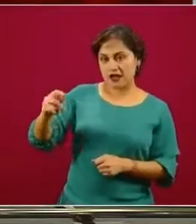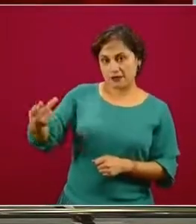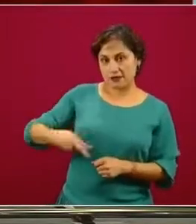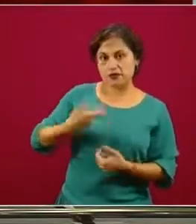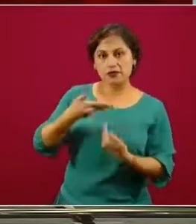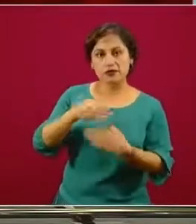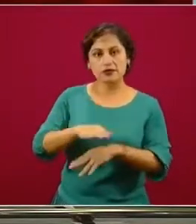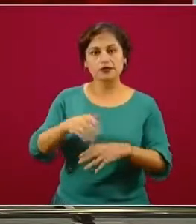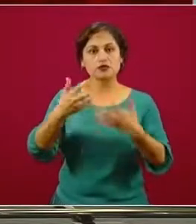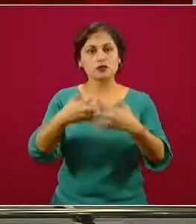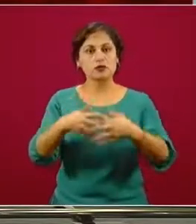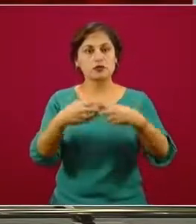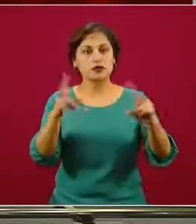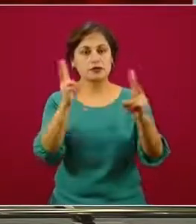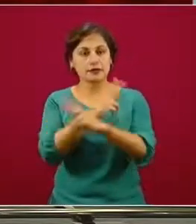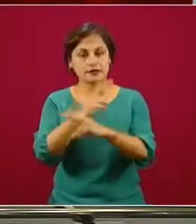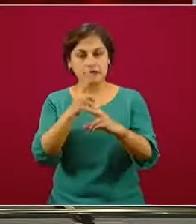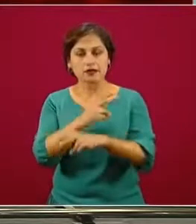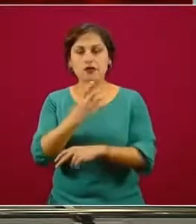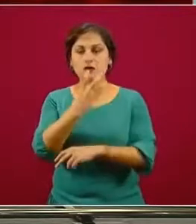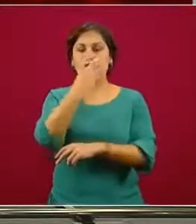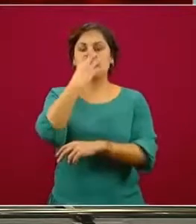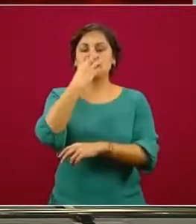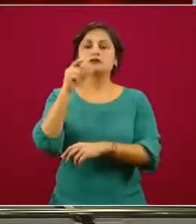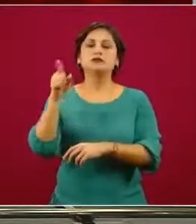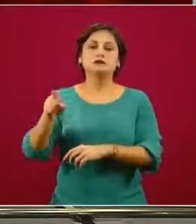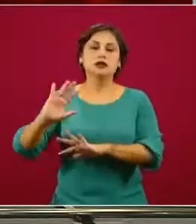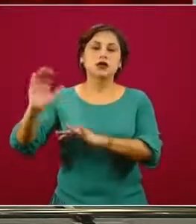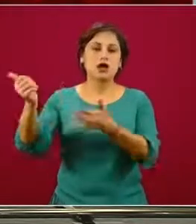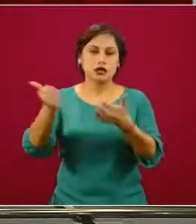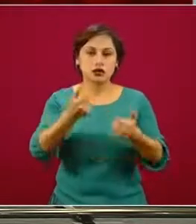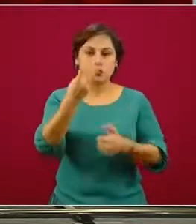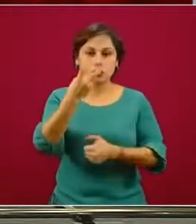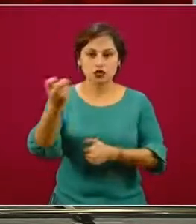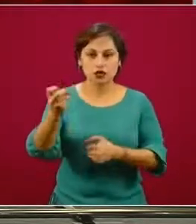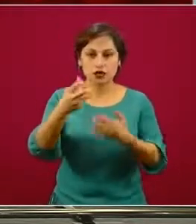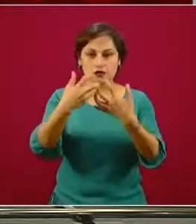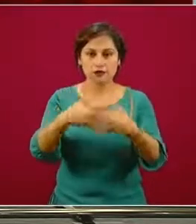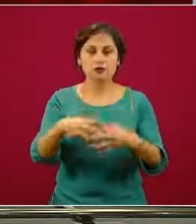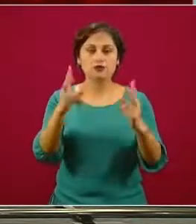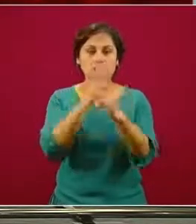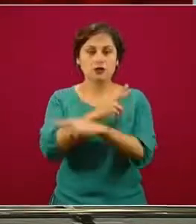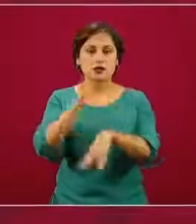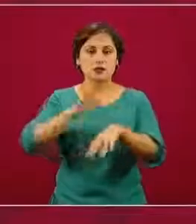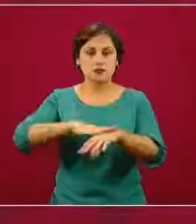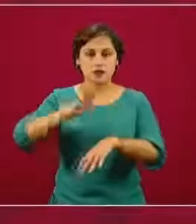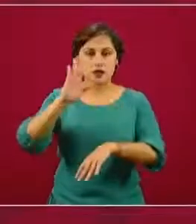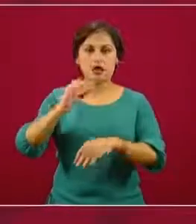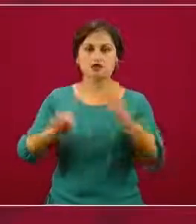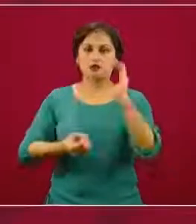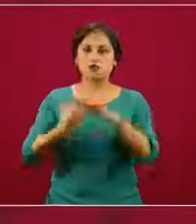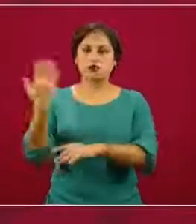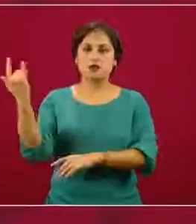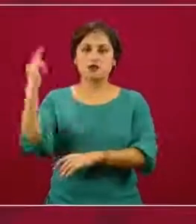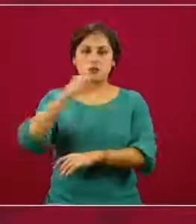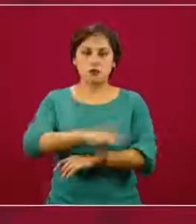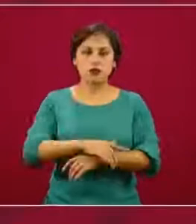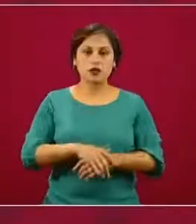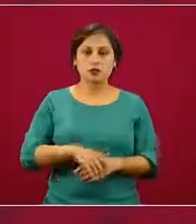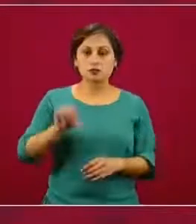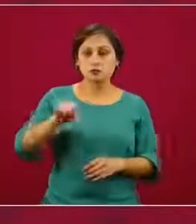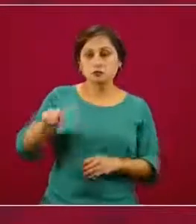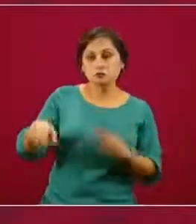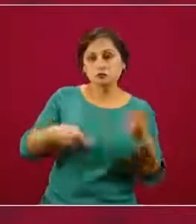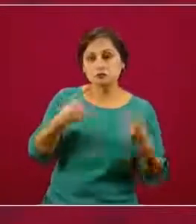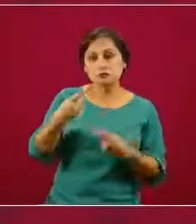llegando 200 ventiladores en este nuevo vuelo. A propósito de pruebas, que hoy nadie ha preguntado por